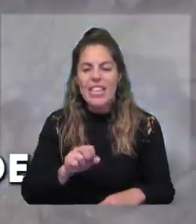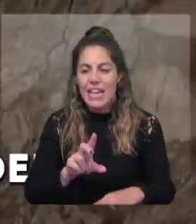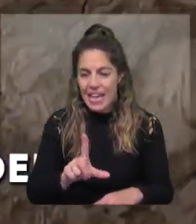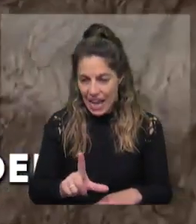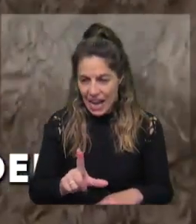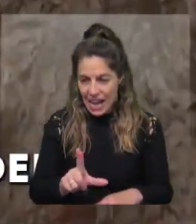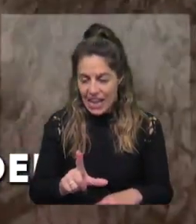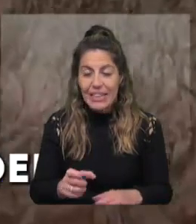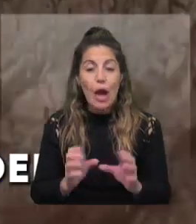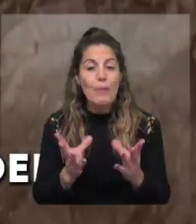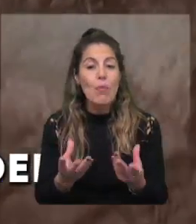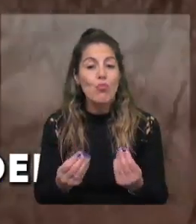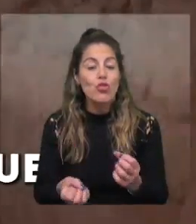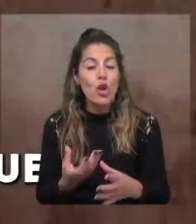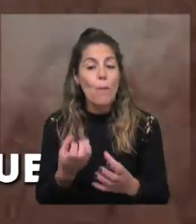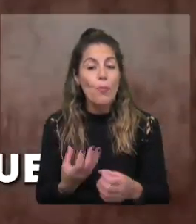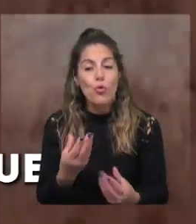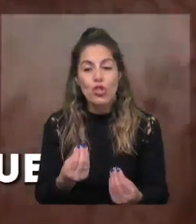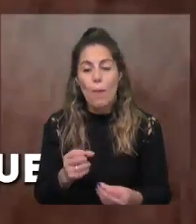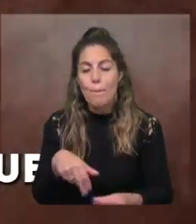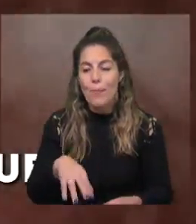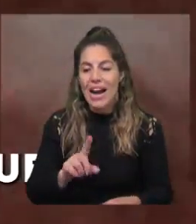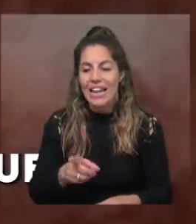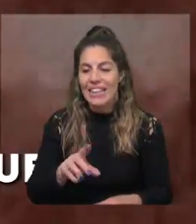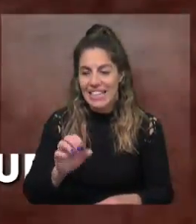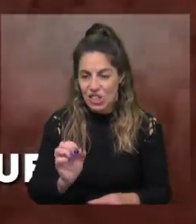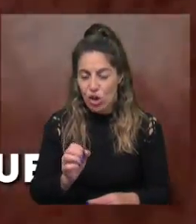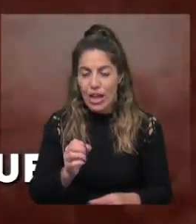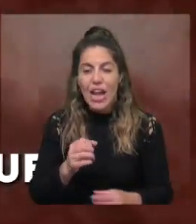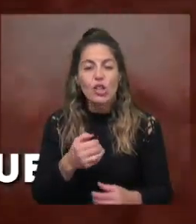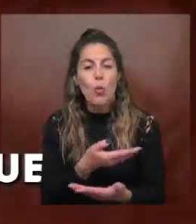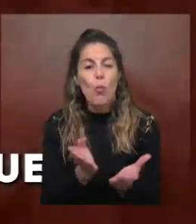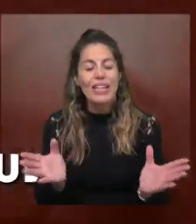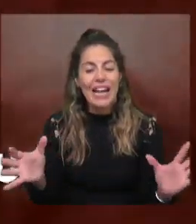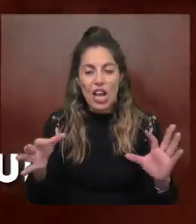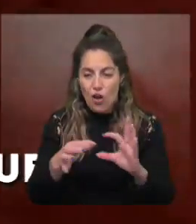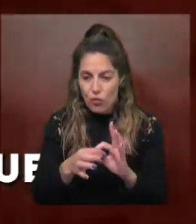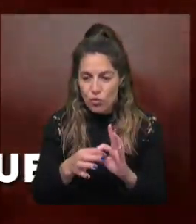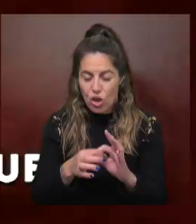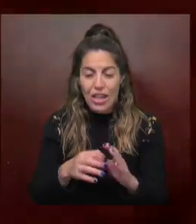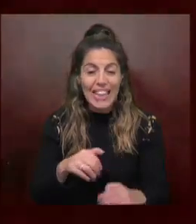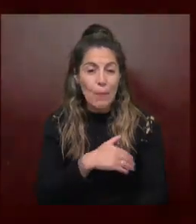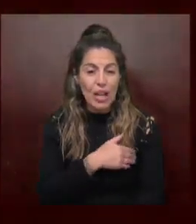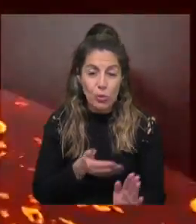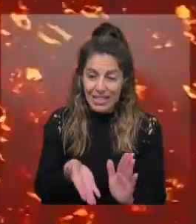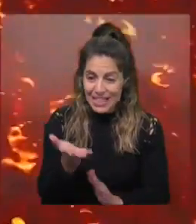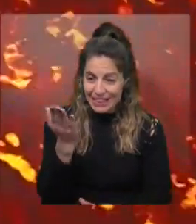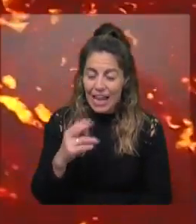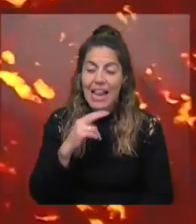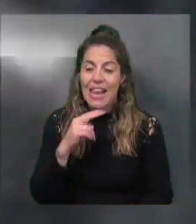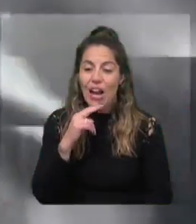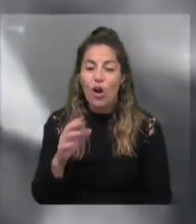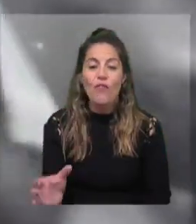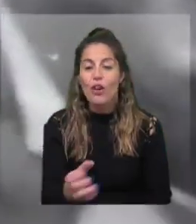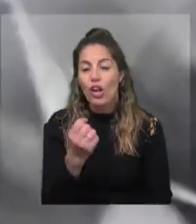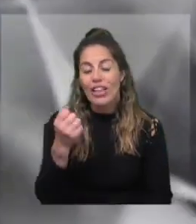contrario, la abundancia de magnesio. Esto indicaría que el proceso de fusión tuvo lugar a temperaturas muy elevadas. Las rocas fueron recogidas